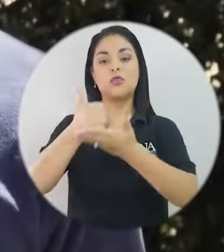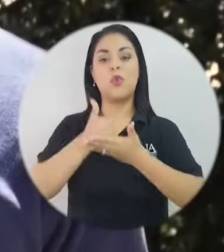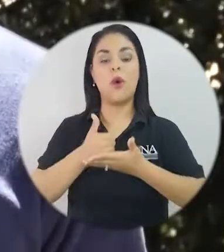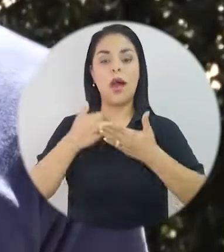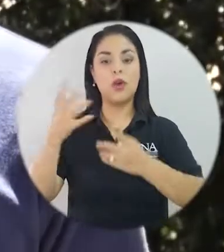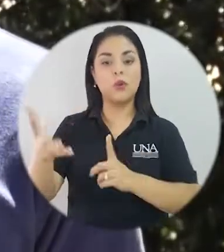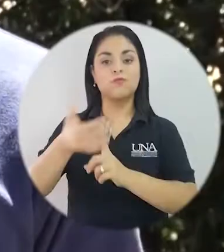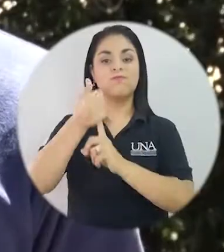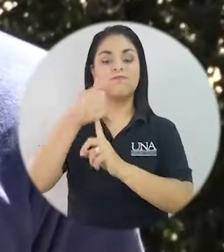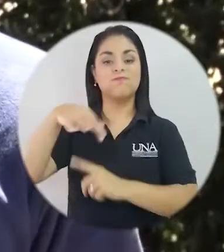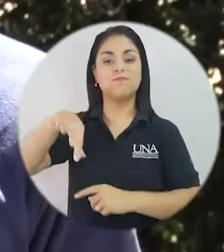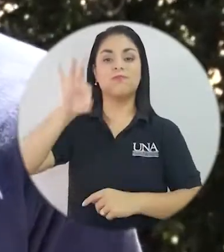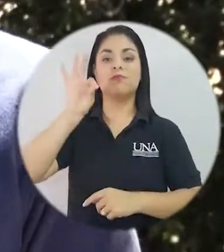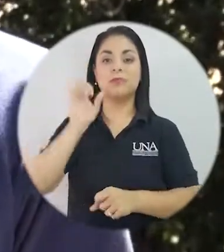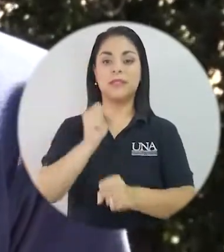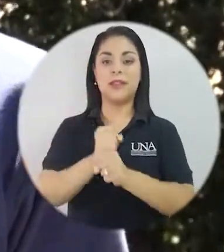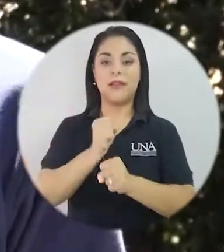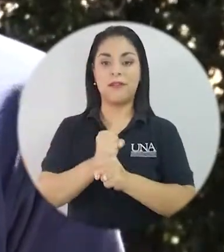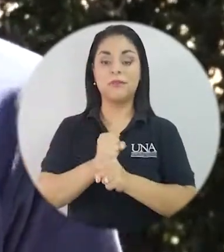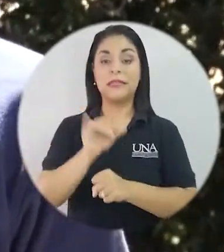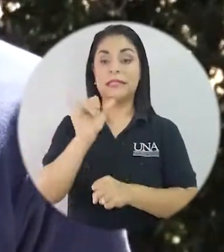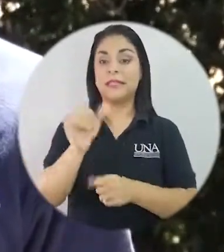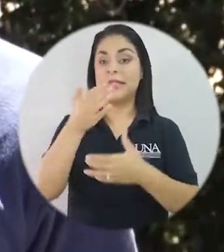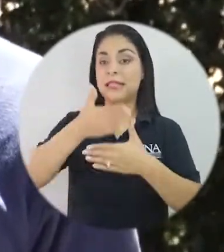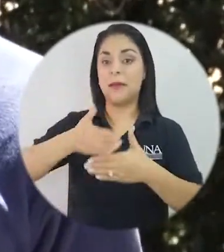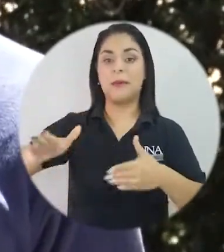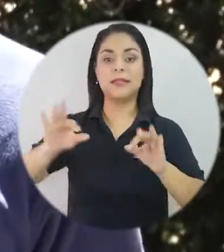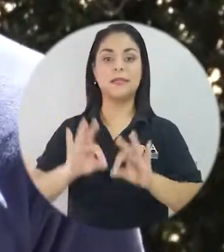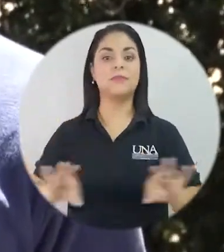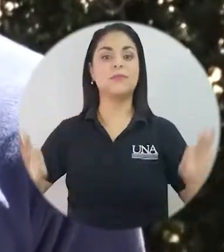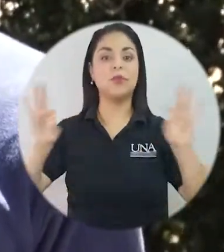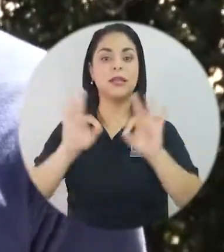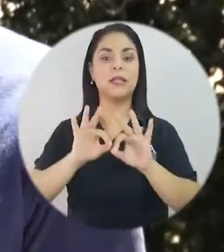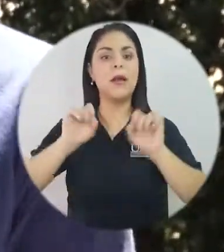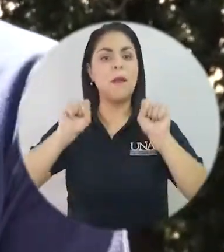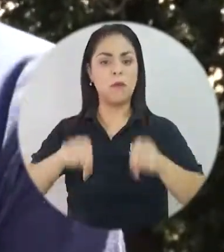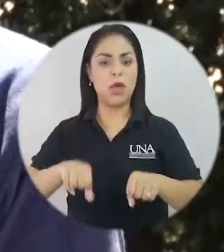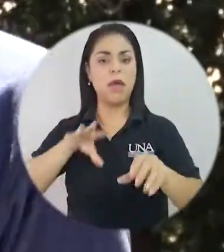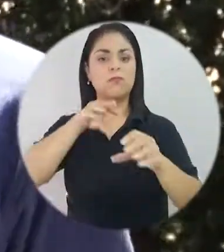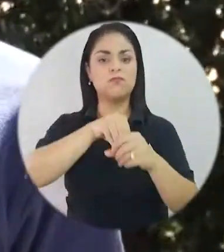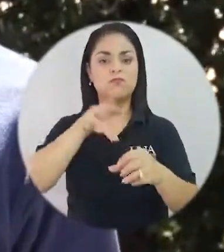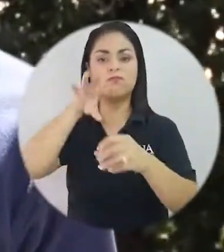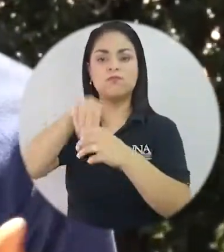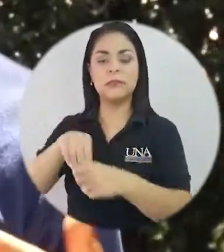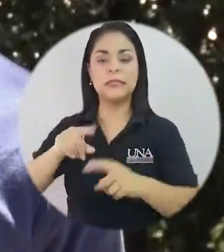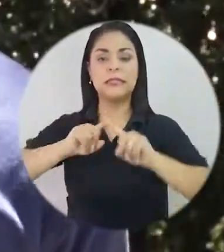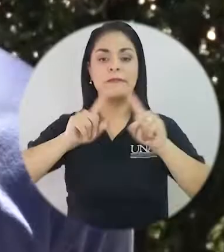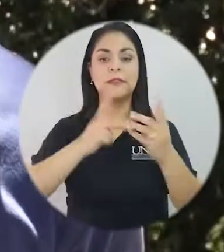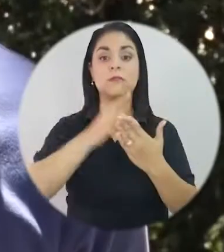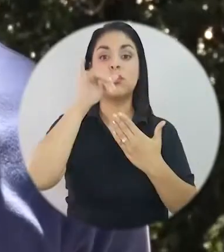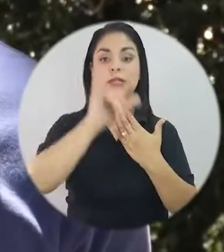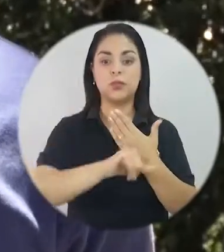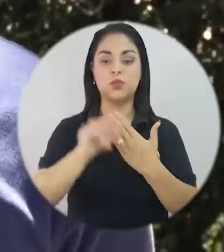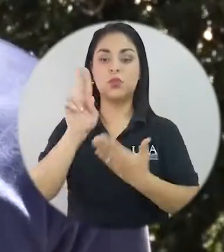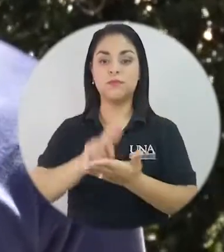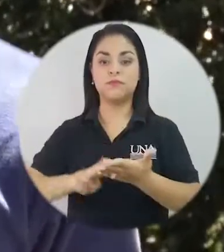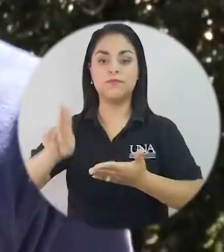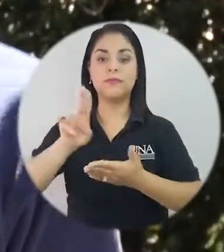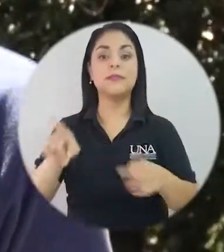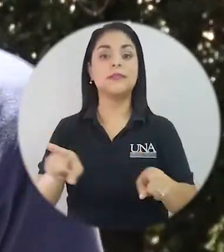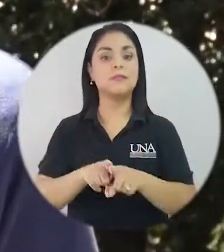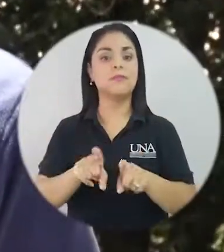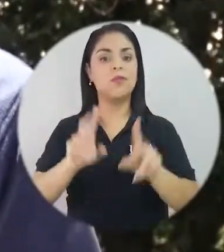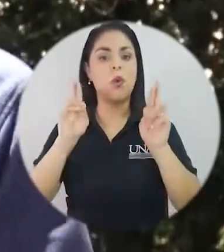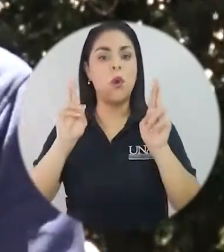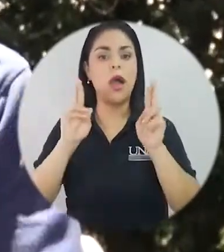trabajo. Entonces, esa es la parte más importante de poder uno involucrarse en los diferentes proyectos que tiene la universidad y